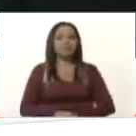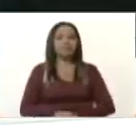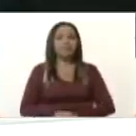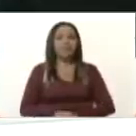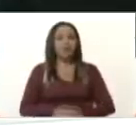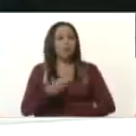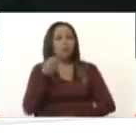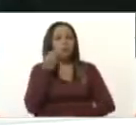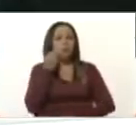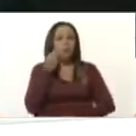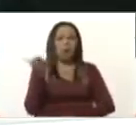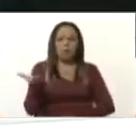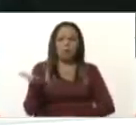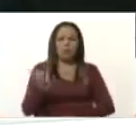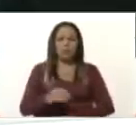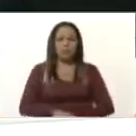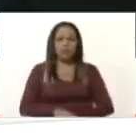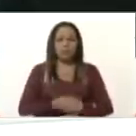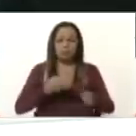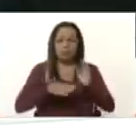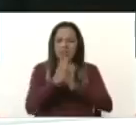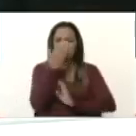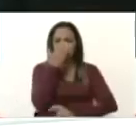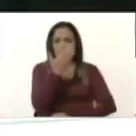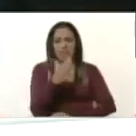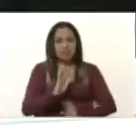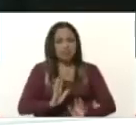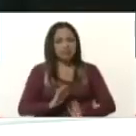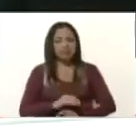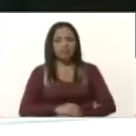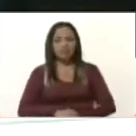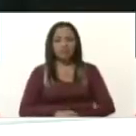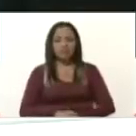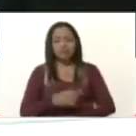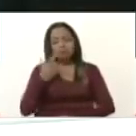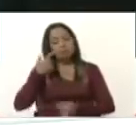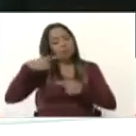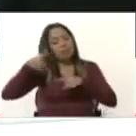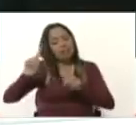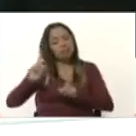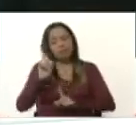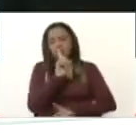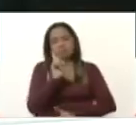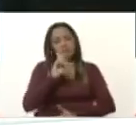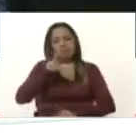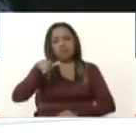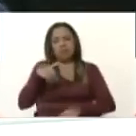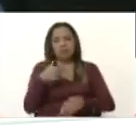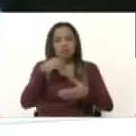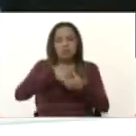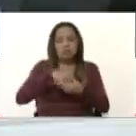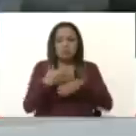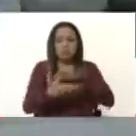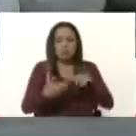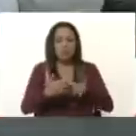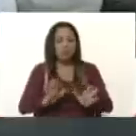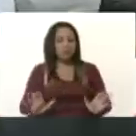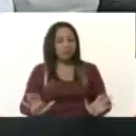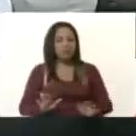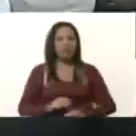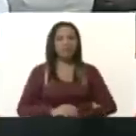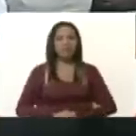Bobolongo Mayor lo mandaron al frente, lo pusieron. Bueno, allá ellos, eso no es problema nuestro. Ya no es problema